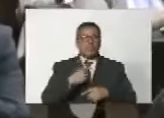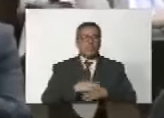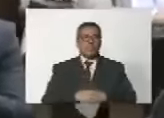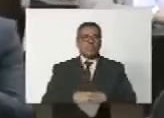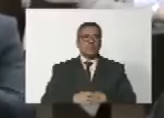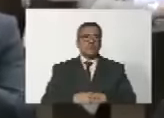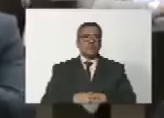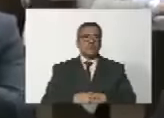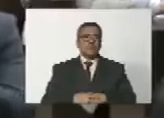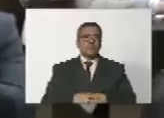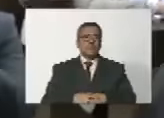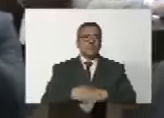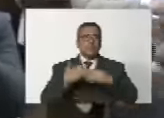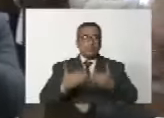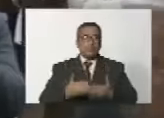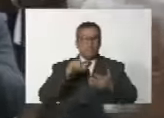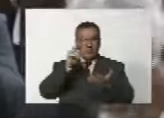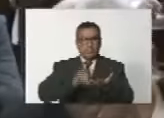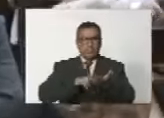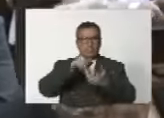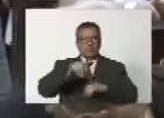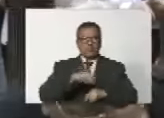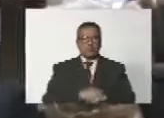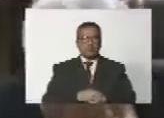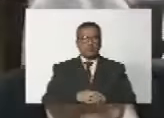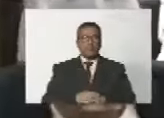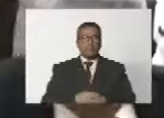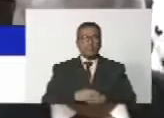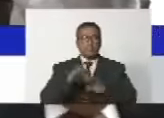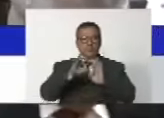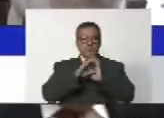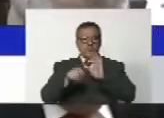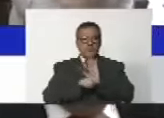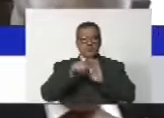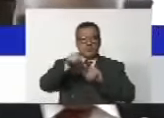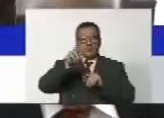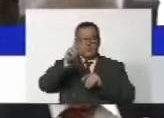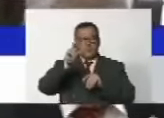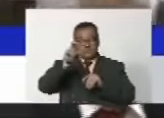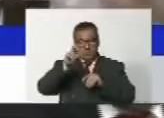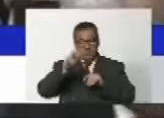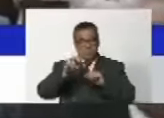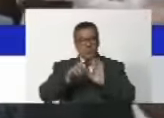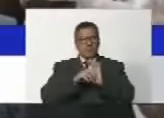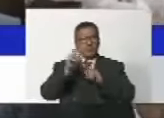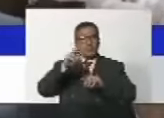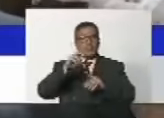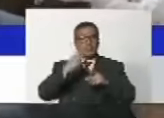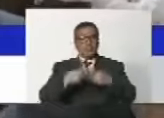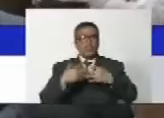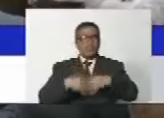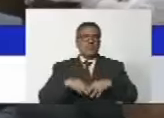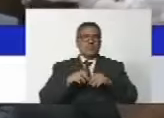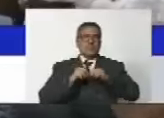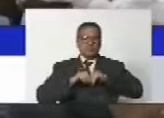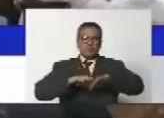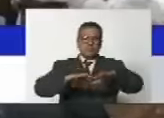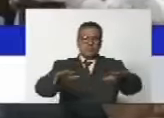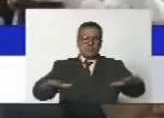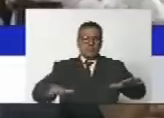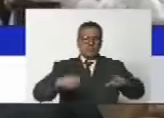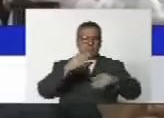entonces que, así como se acaba de aprobar la constitución de esta nueva empresa mixta, se apruebe entonces la expansión